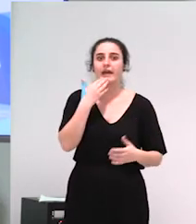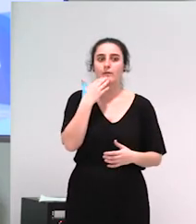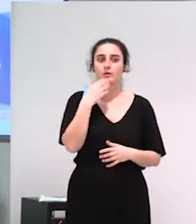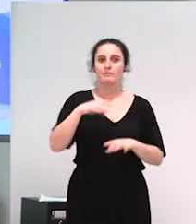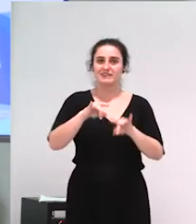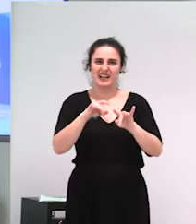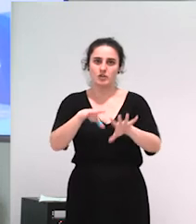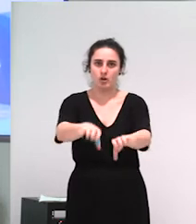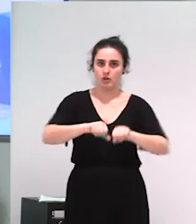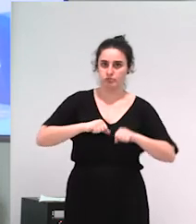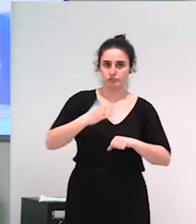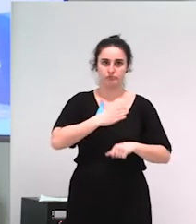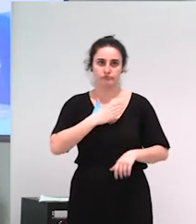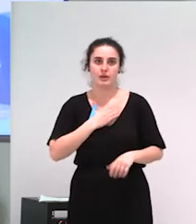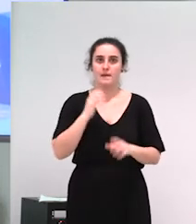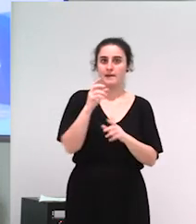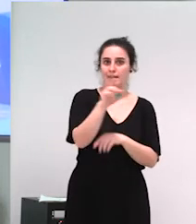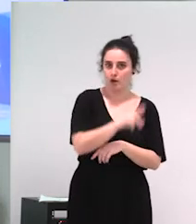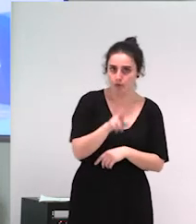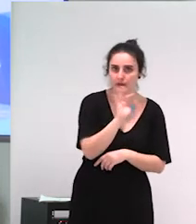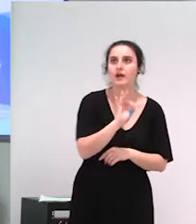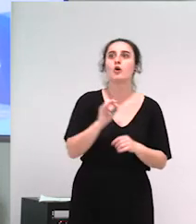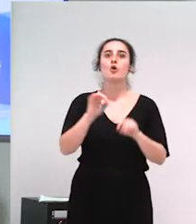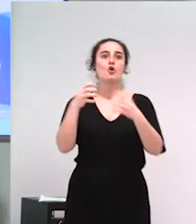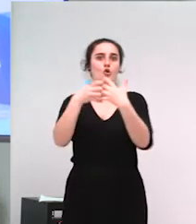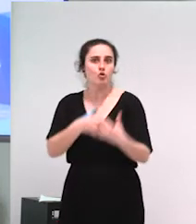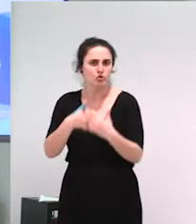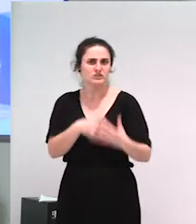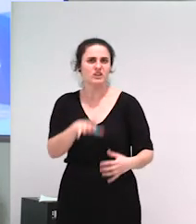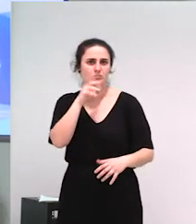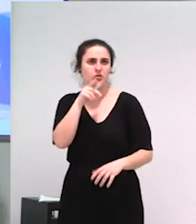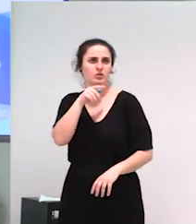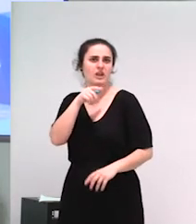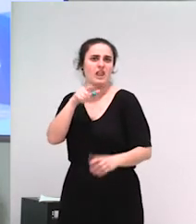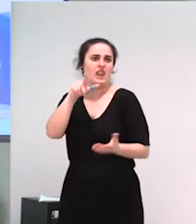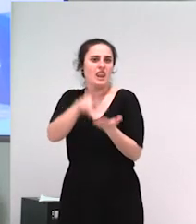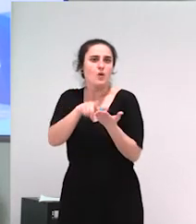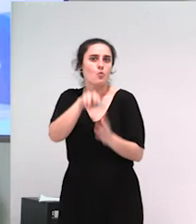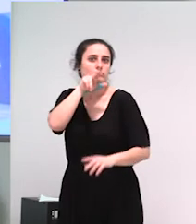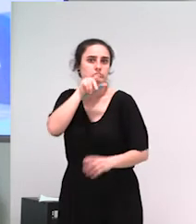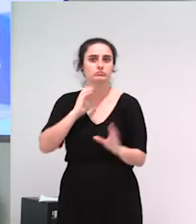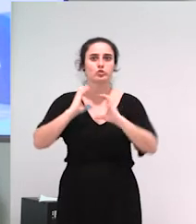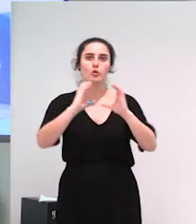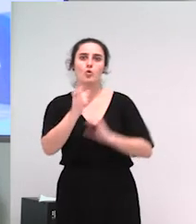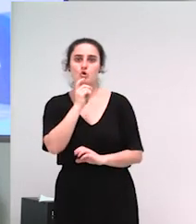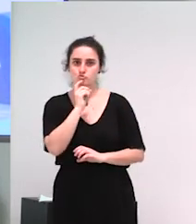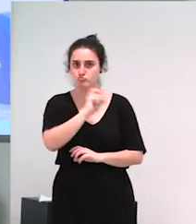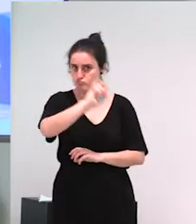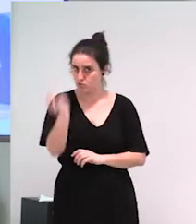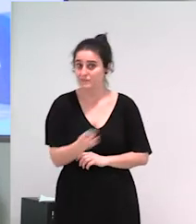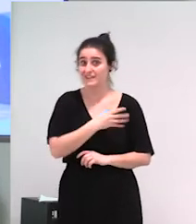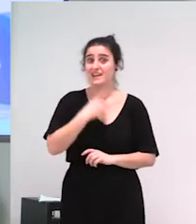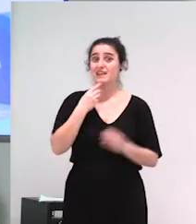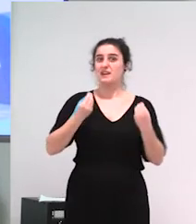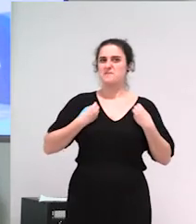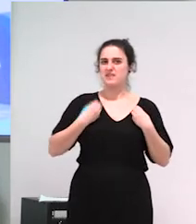soberanía territorial y soberanía popular, hasta las luchas por qué lengua comunicas qué cosa. Al final estamos hablando de unas vidas que